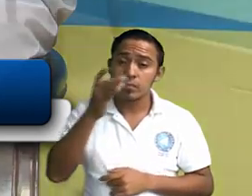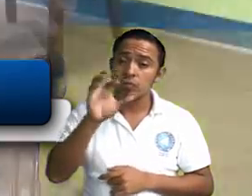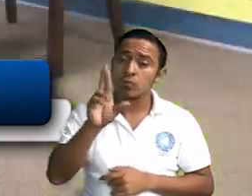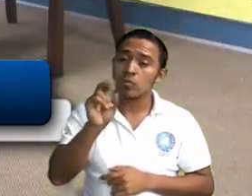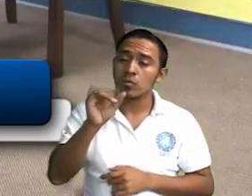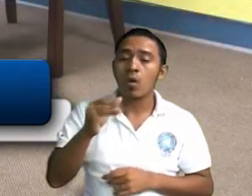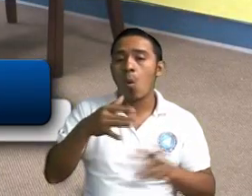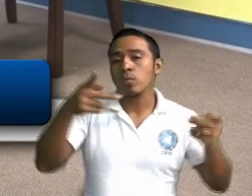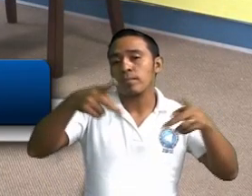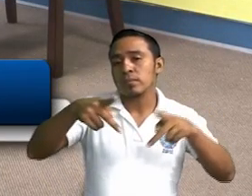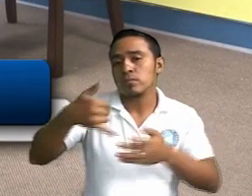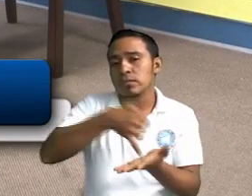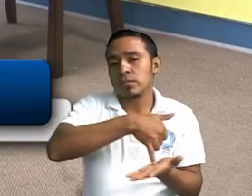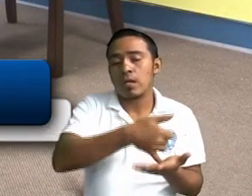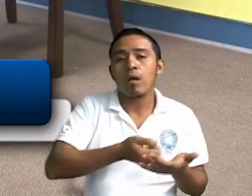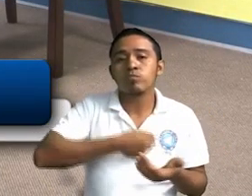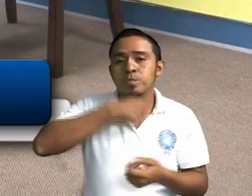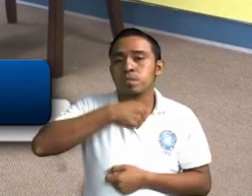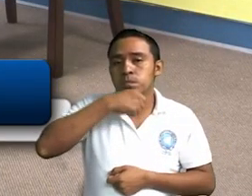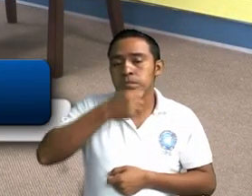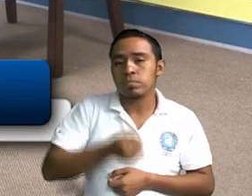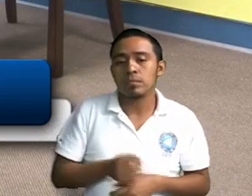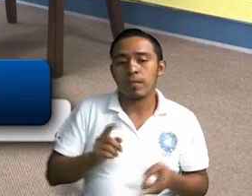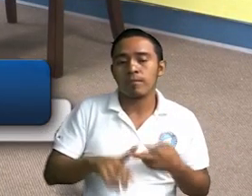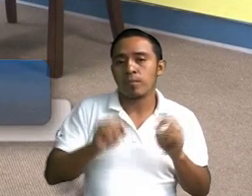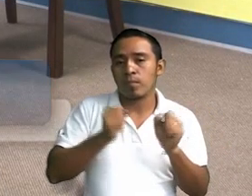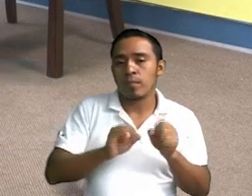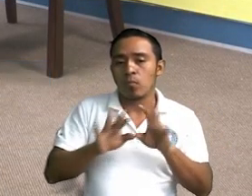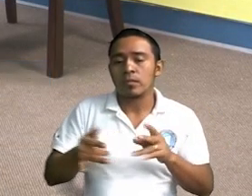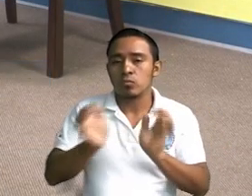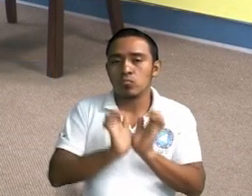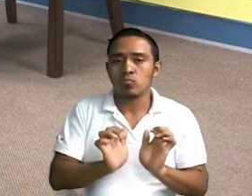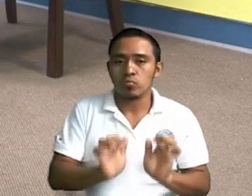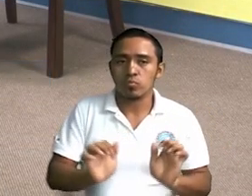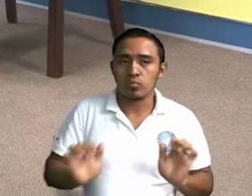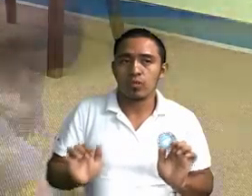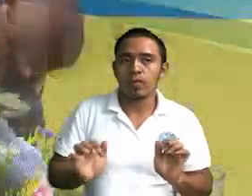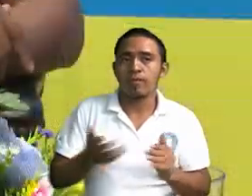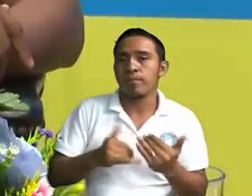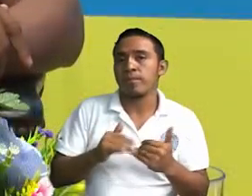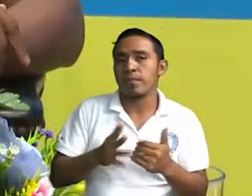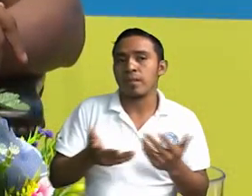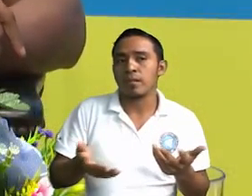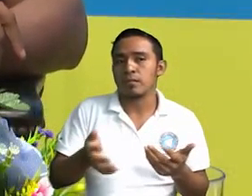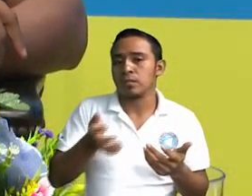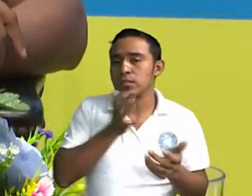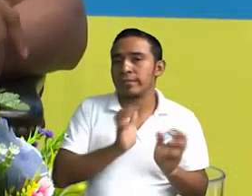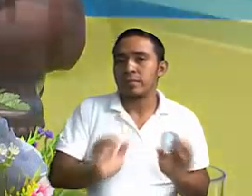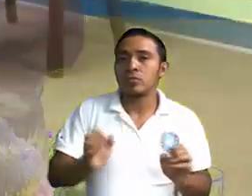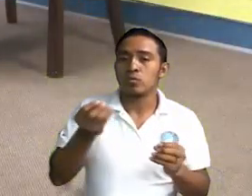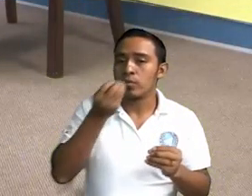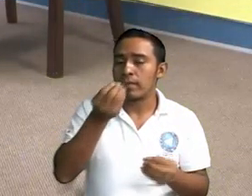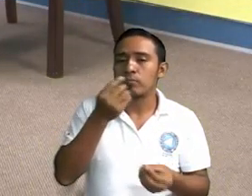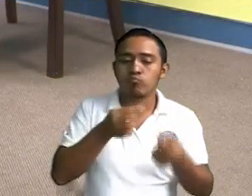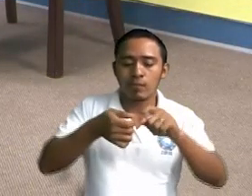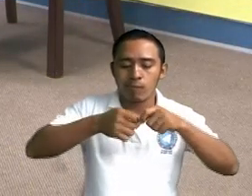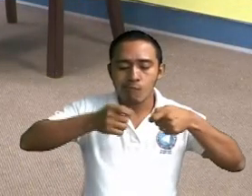pacientes vulnerables como son nuestros abuelitos nuestra abuelita y nuestros niños más que los niños comen bastante dulce